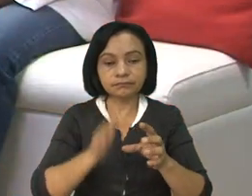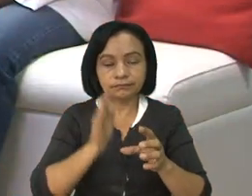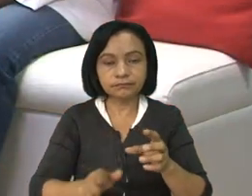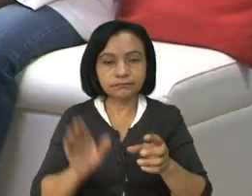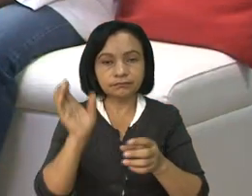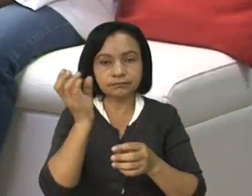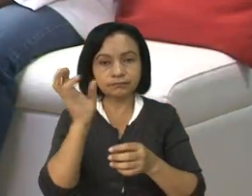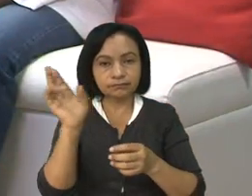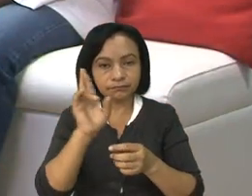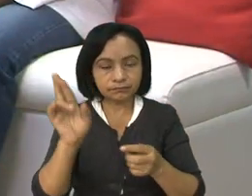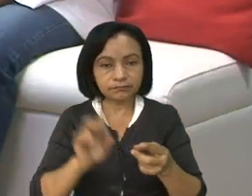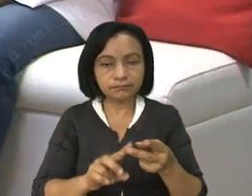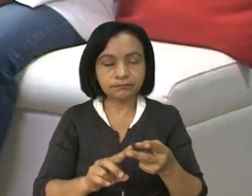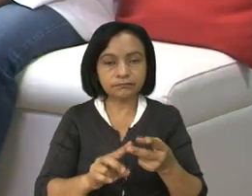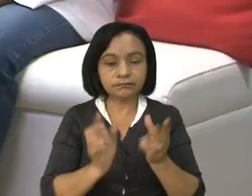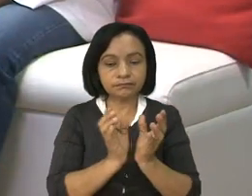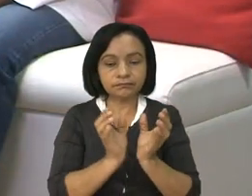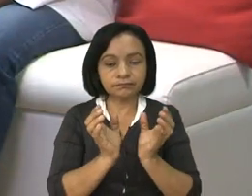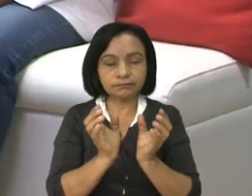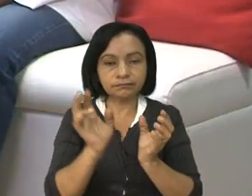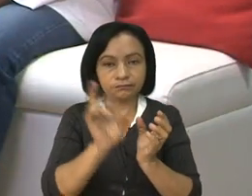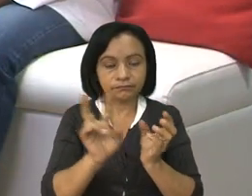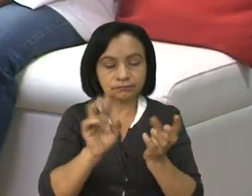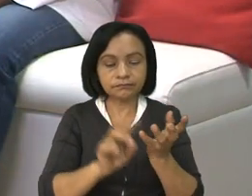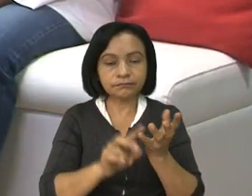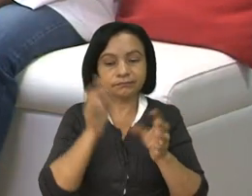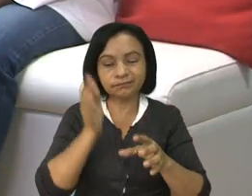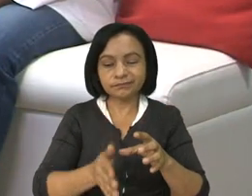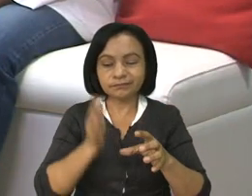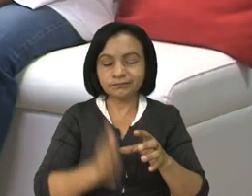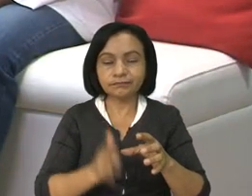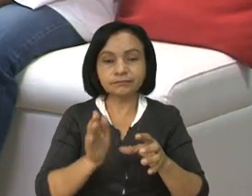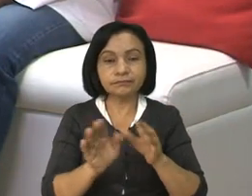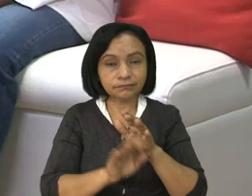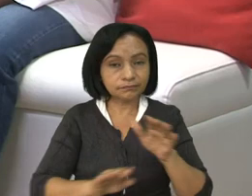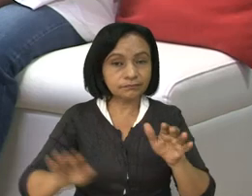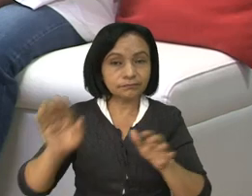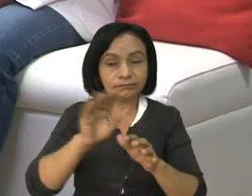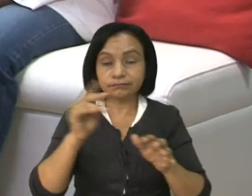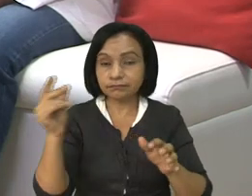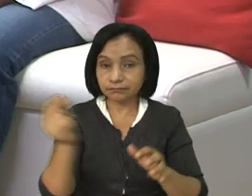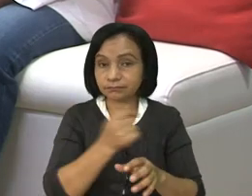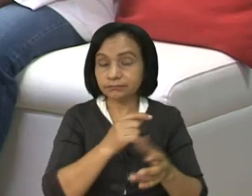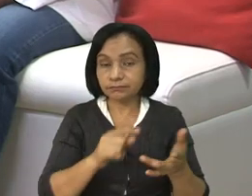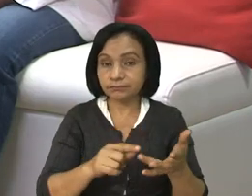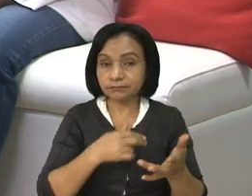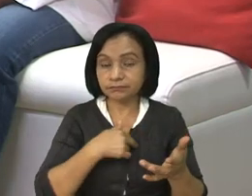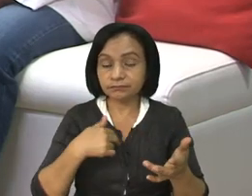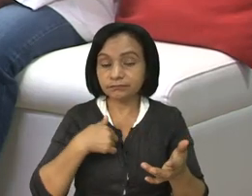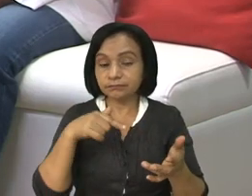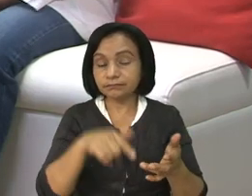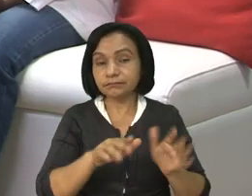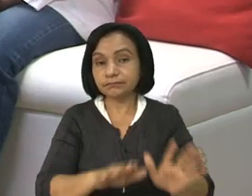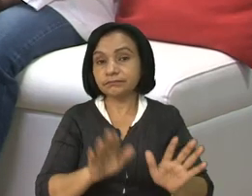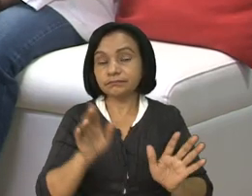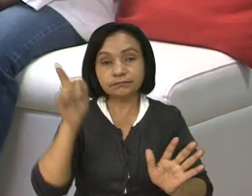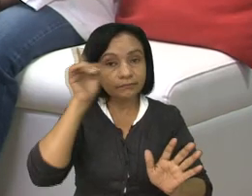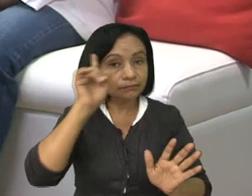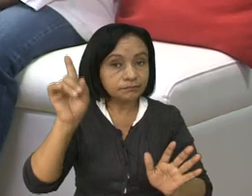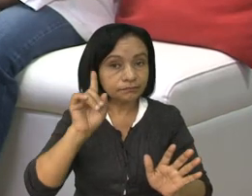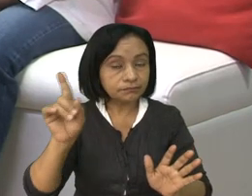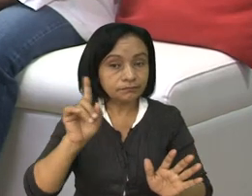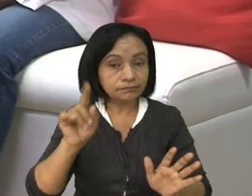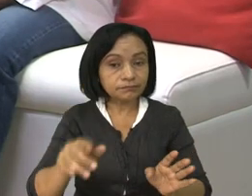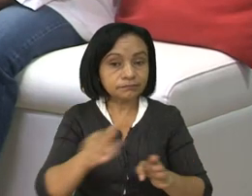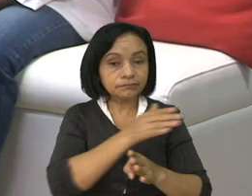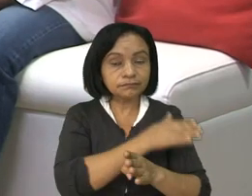tomates. Los tomates, así es, el repollo, que es una de las cosas que se descompone bastante rápido si lo dejas ahí. Y no sabemos cuánto